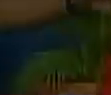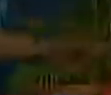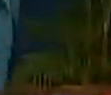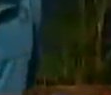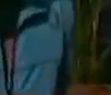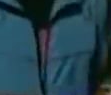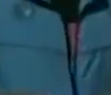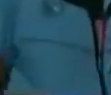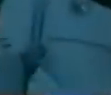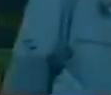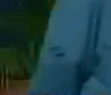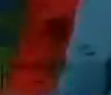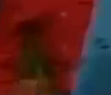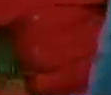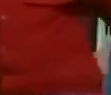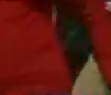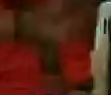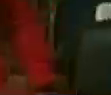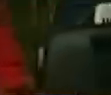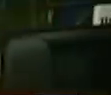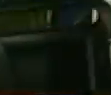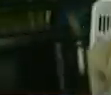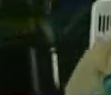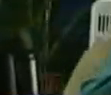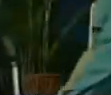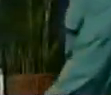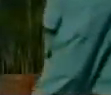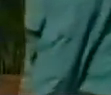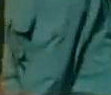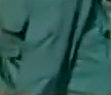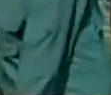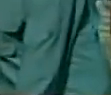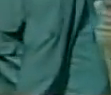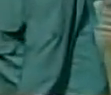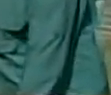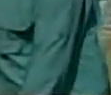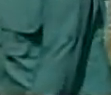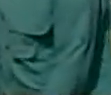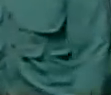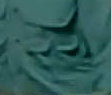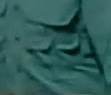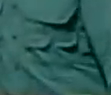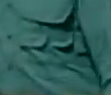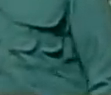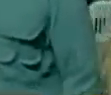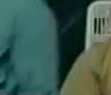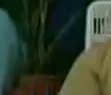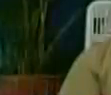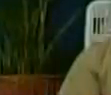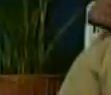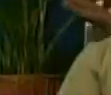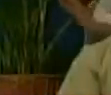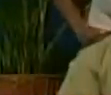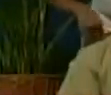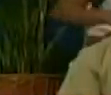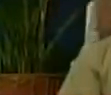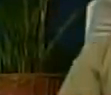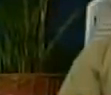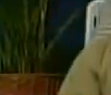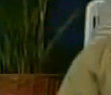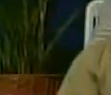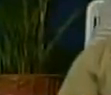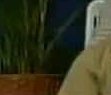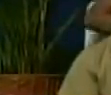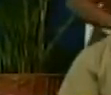nuestros vecinos, nuestros compañeros de trabajo, no se dejen manipular. Para eso hay que tocar